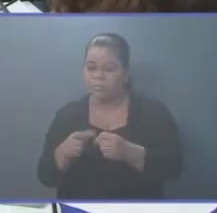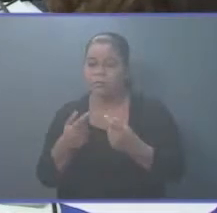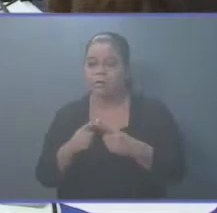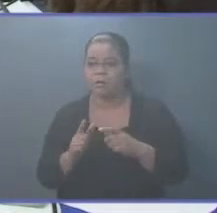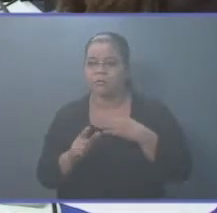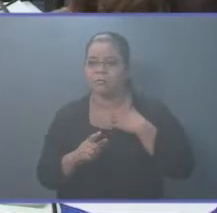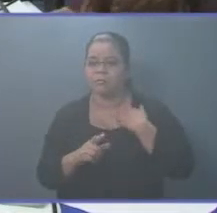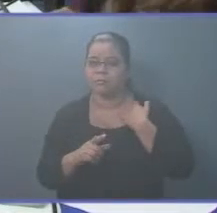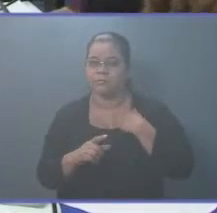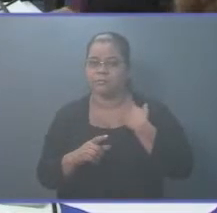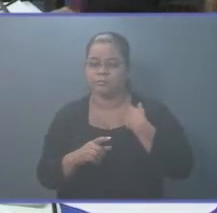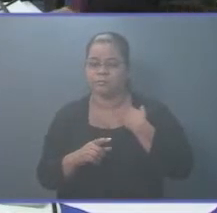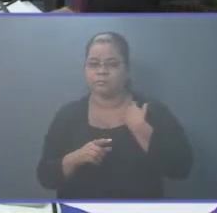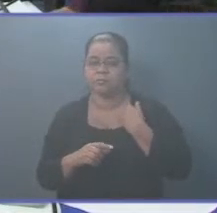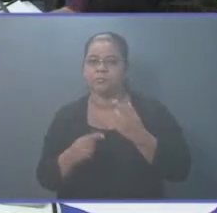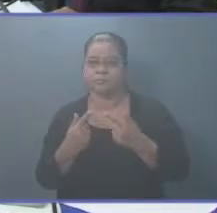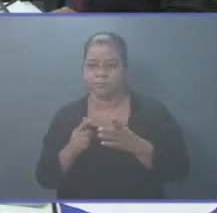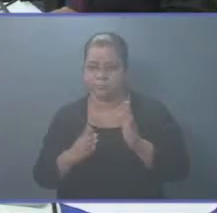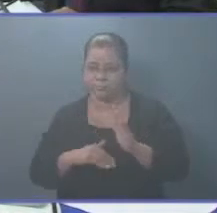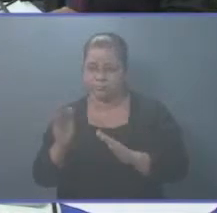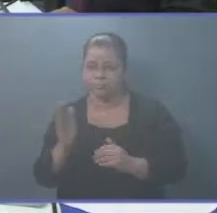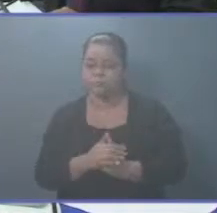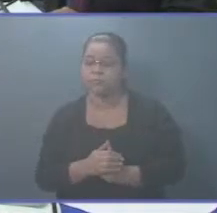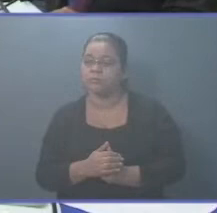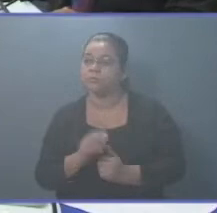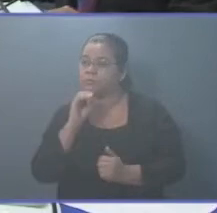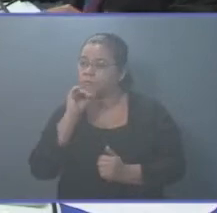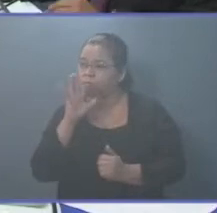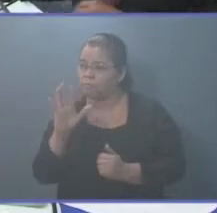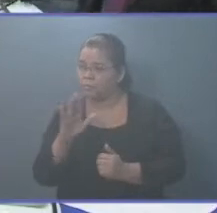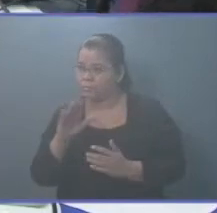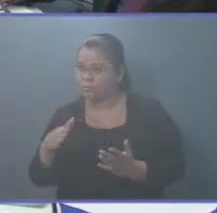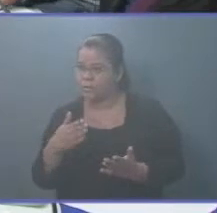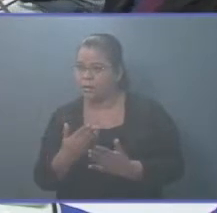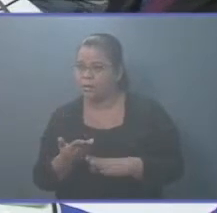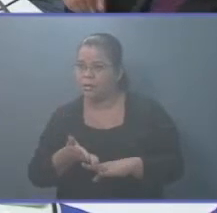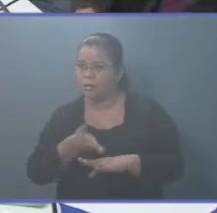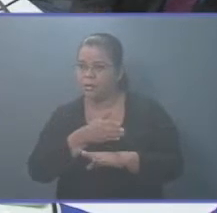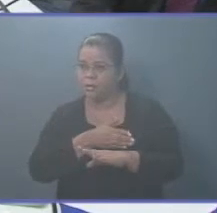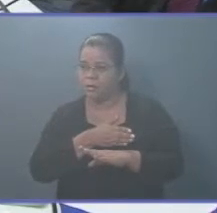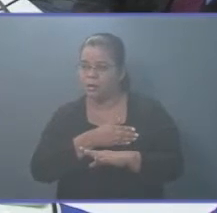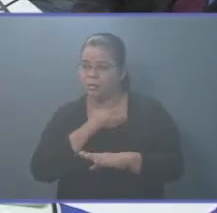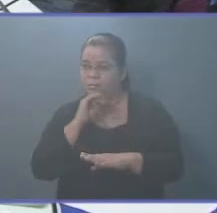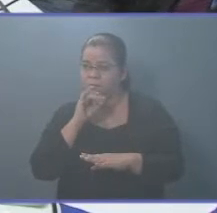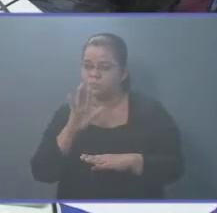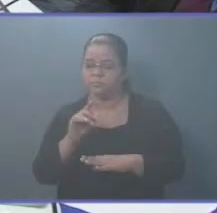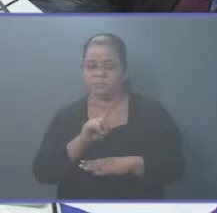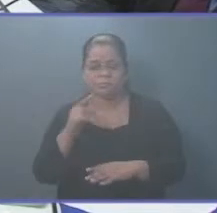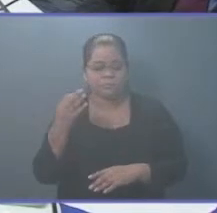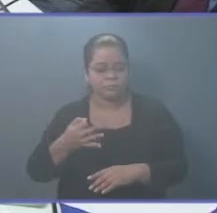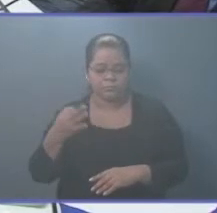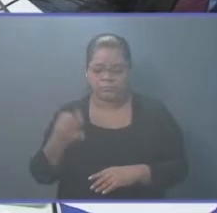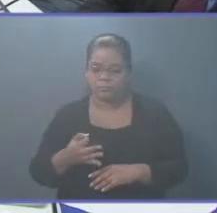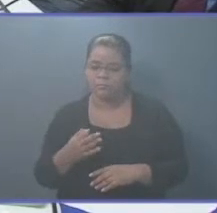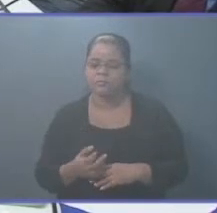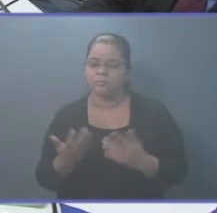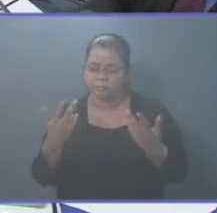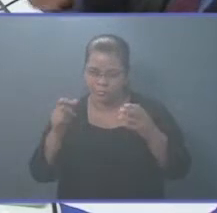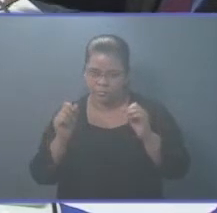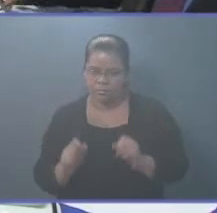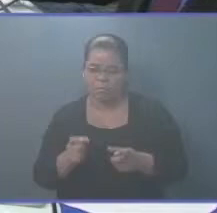Quizás el señor diputado se refiere, le comprendo yo, a que no sería necesario para él